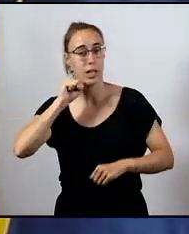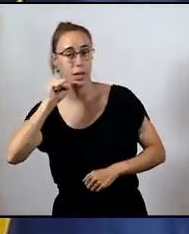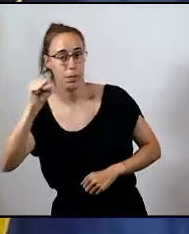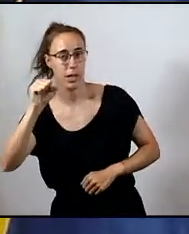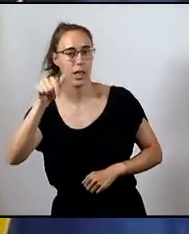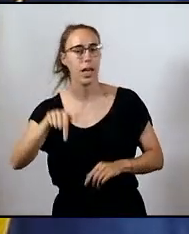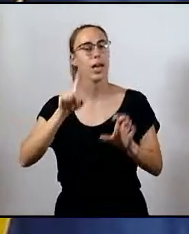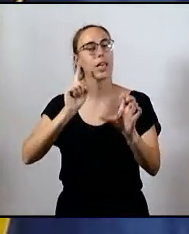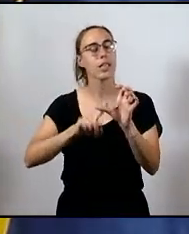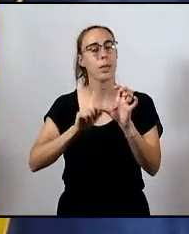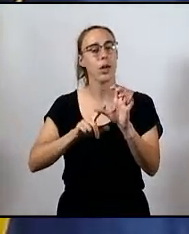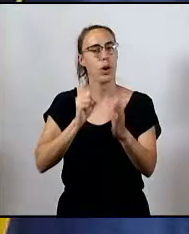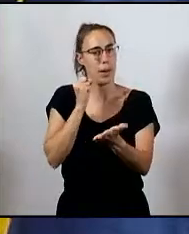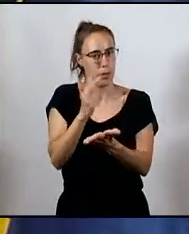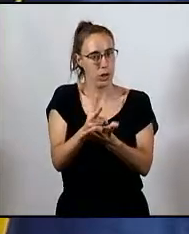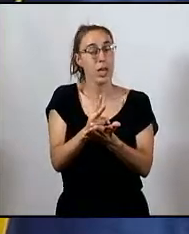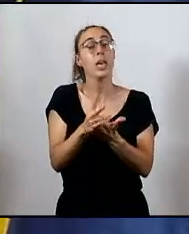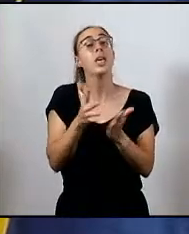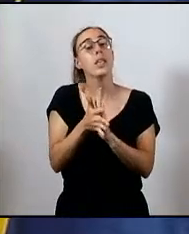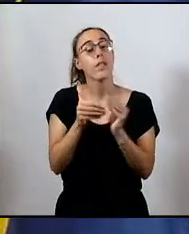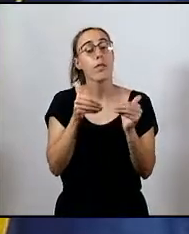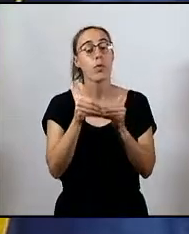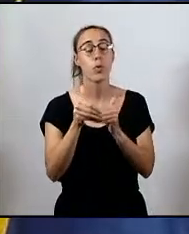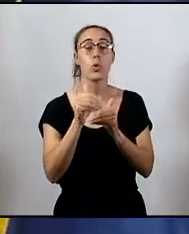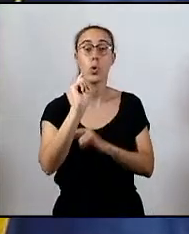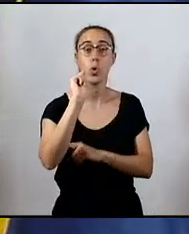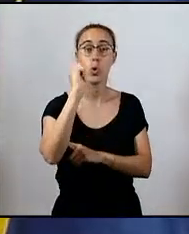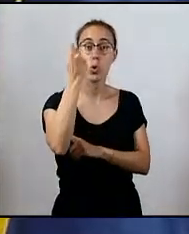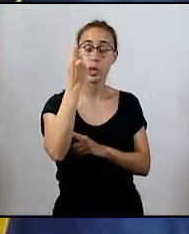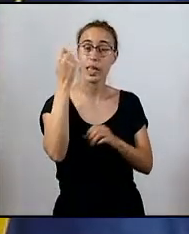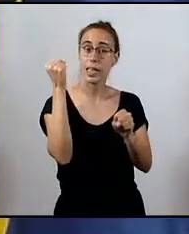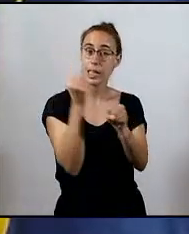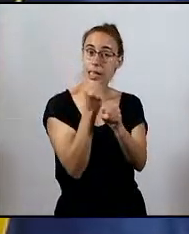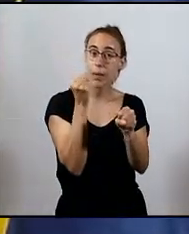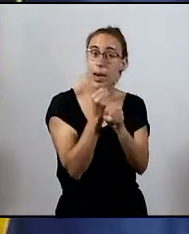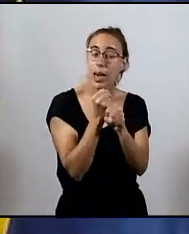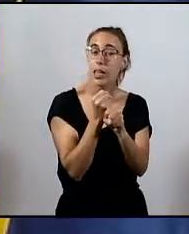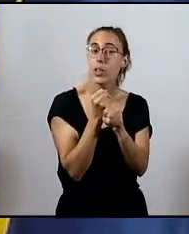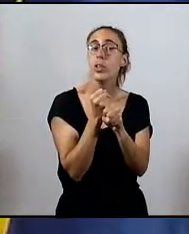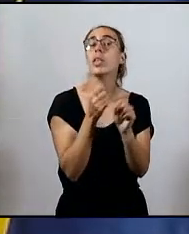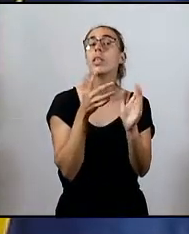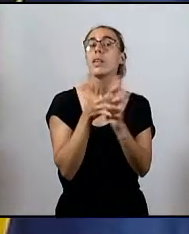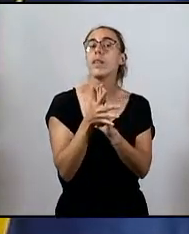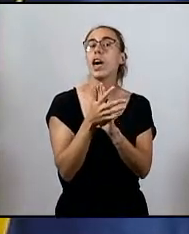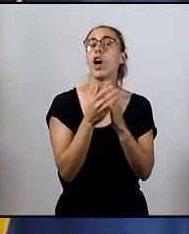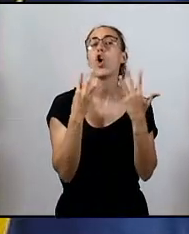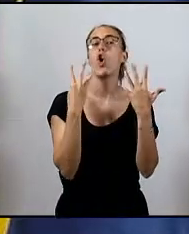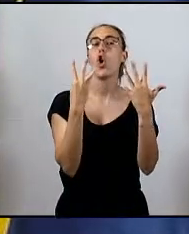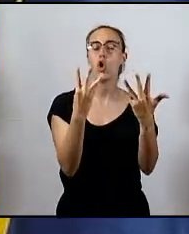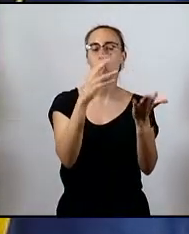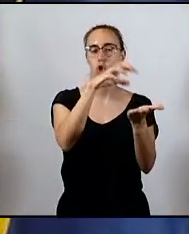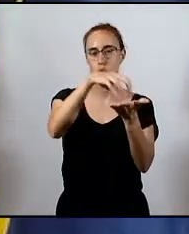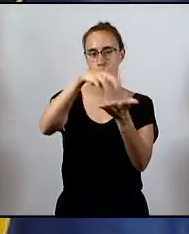Extremadura. Y vamos a conseguir, trabajando, que para la región se cuente con 8 centros comprometidos.